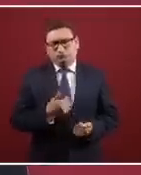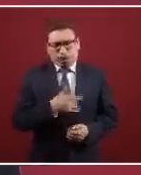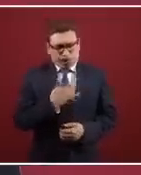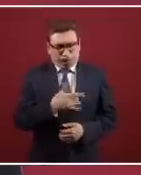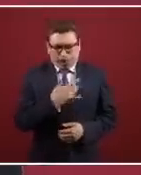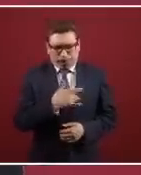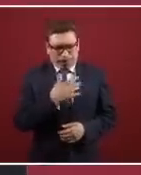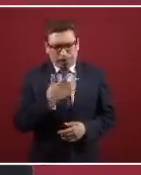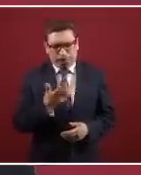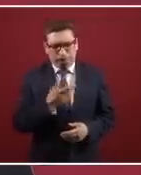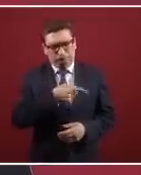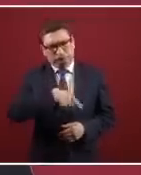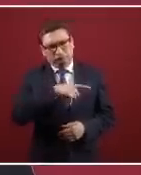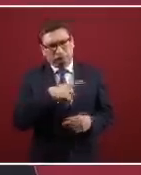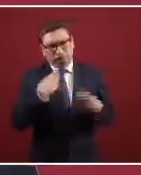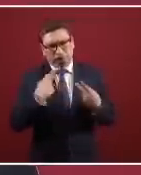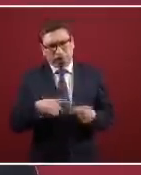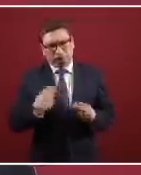gente